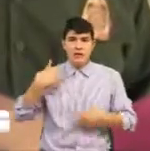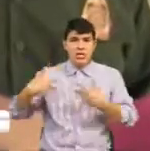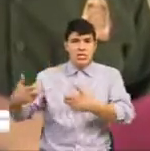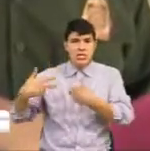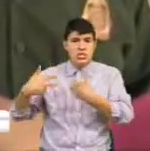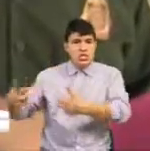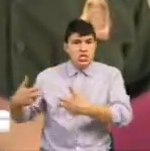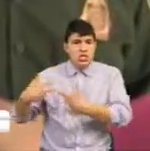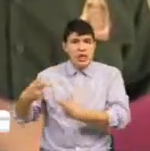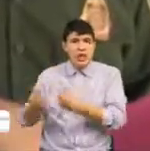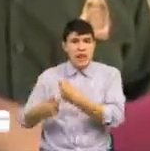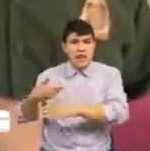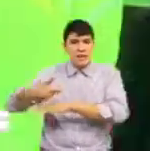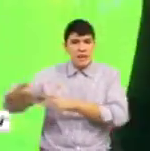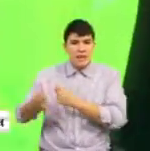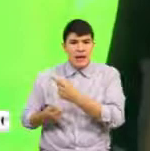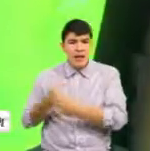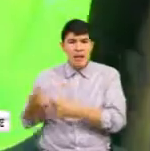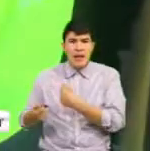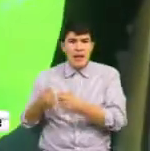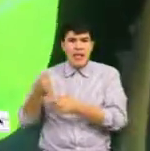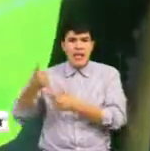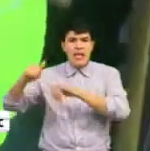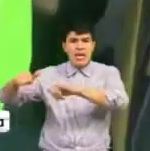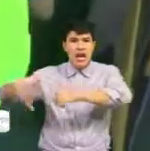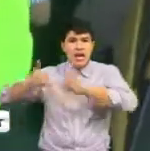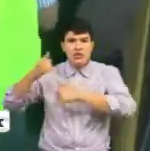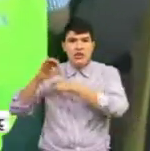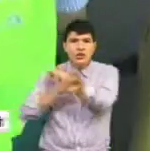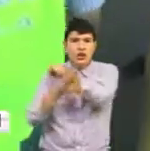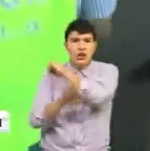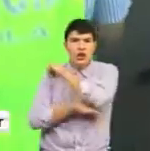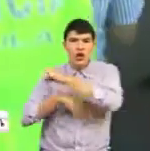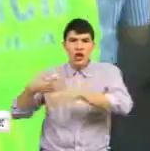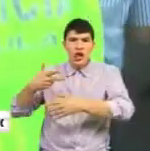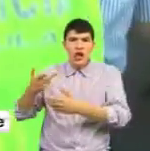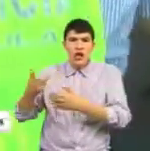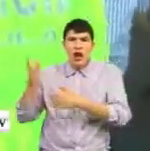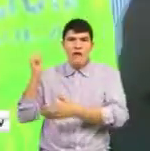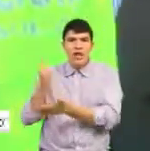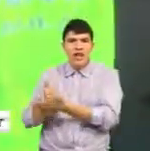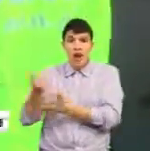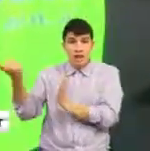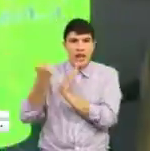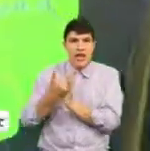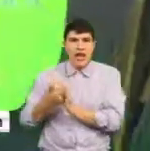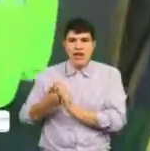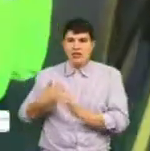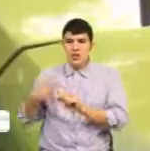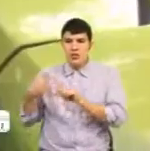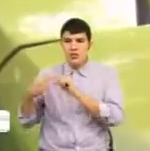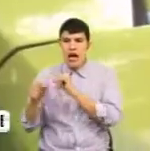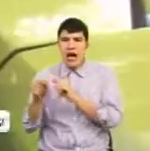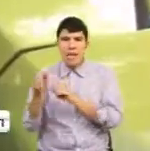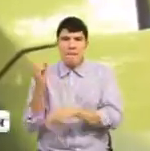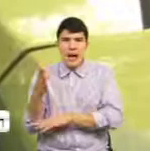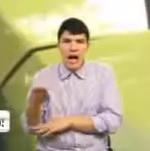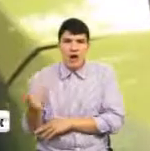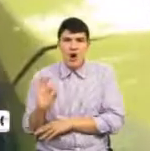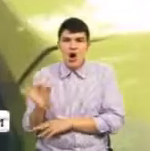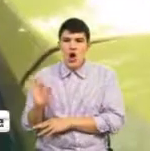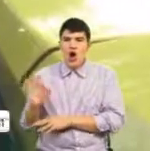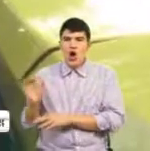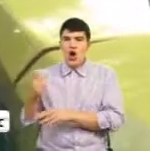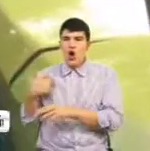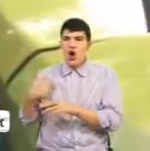manipulaciones psicológicas les quitan dinero. Los obligan a hacer depósitos, consignaciones, hacer transacciones